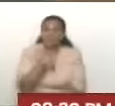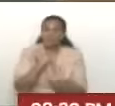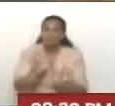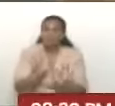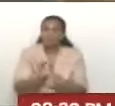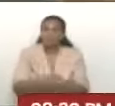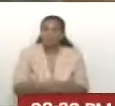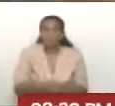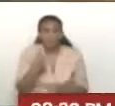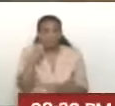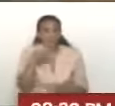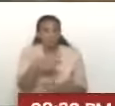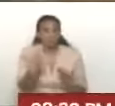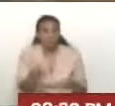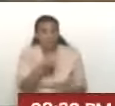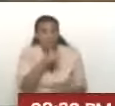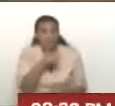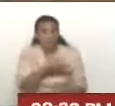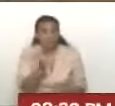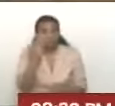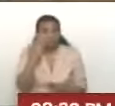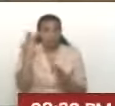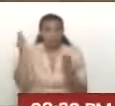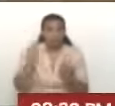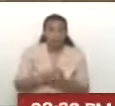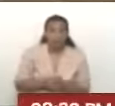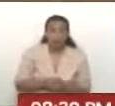Bueno, para que tú veas,